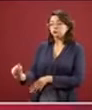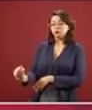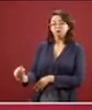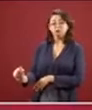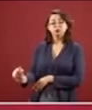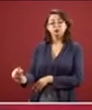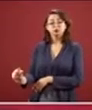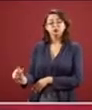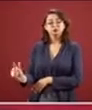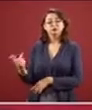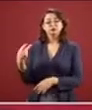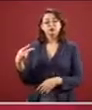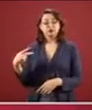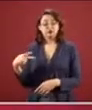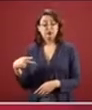pero